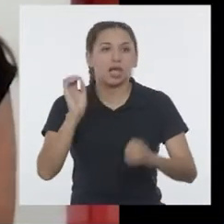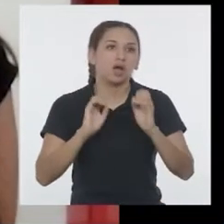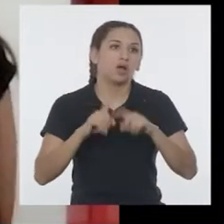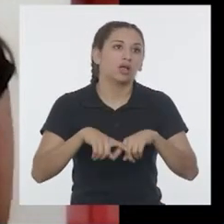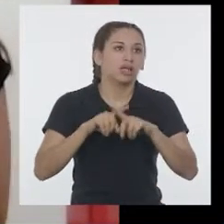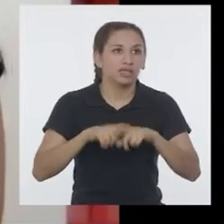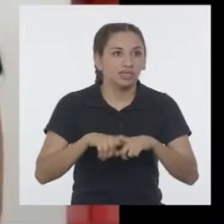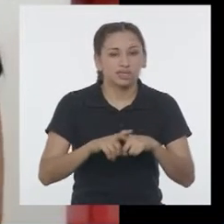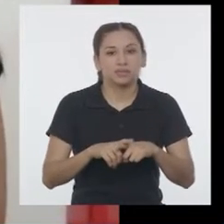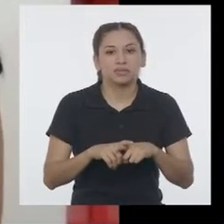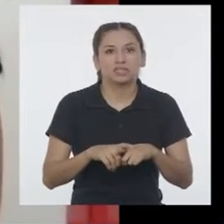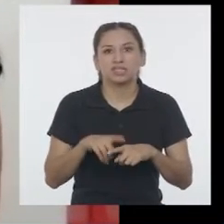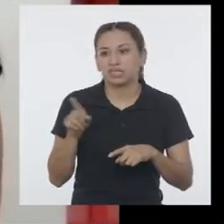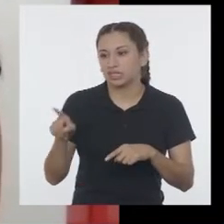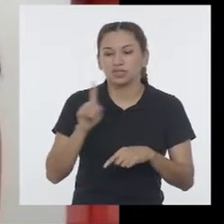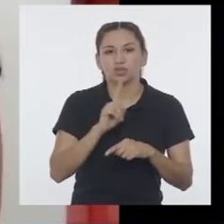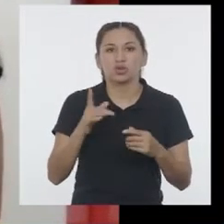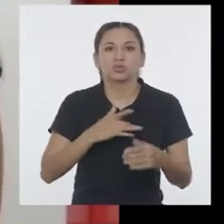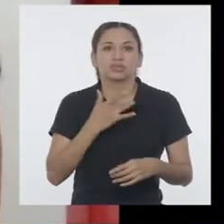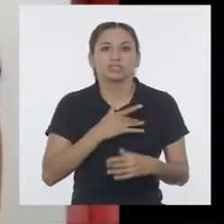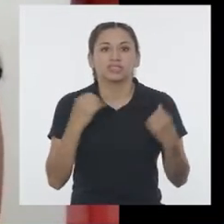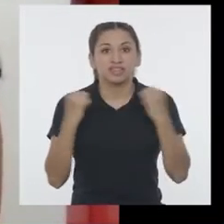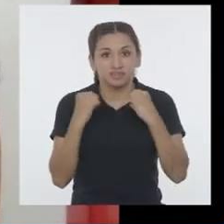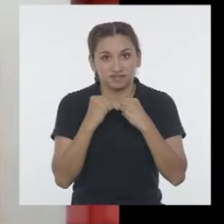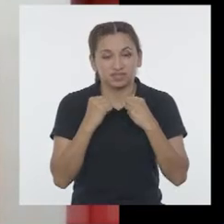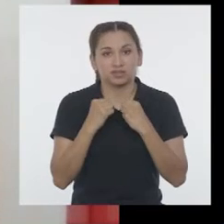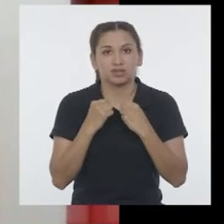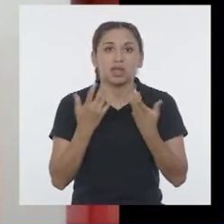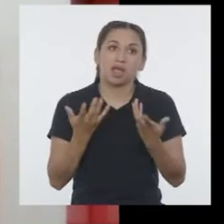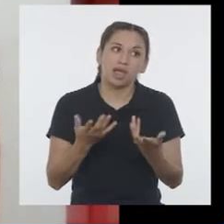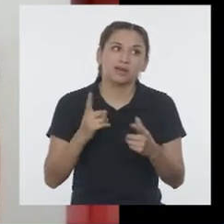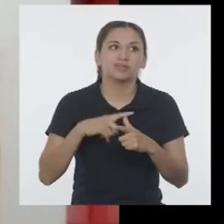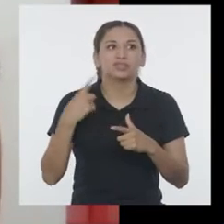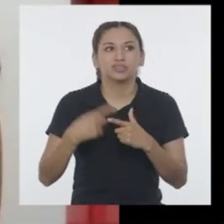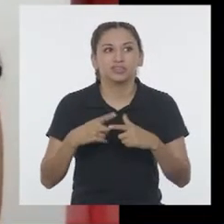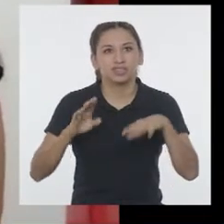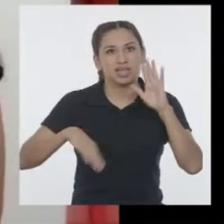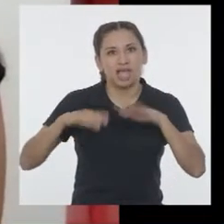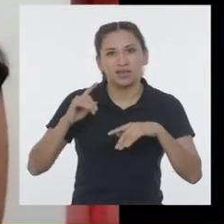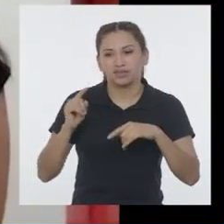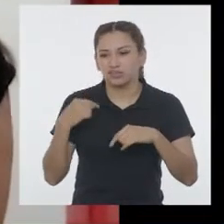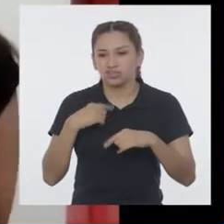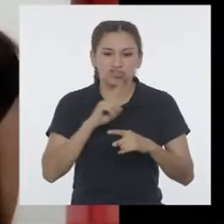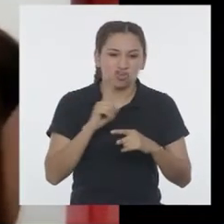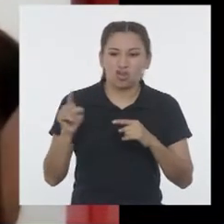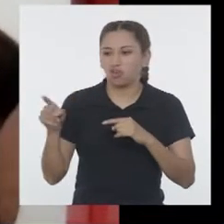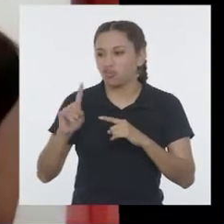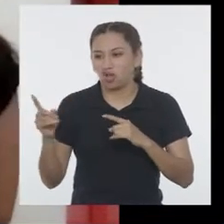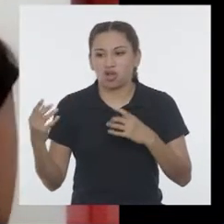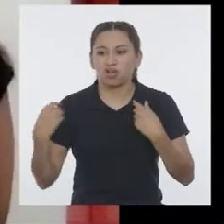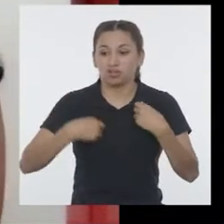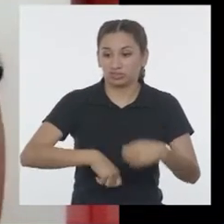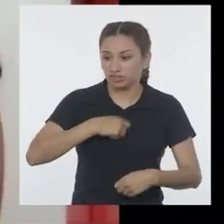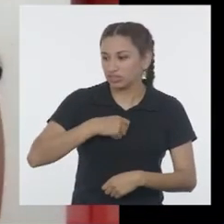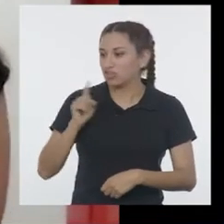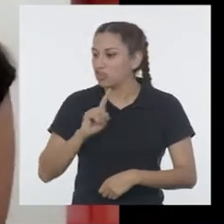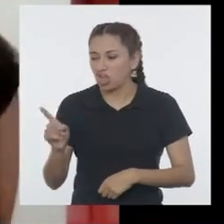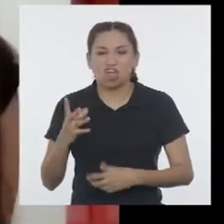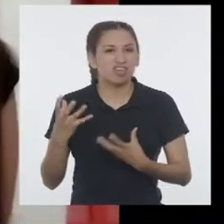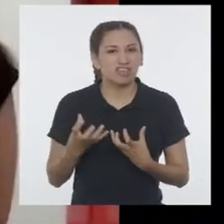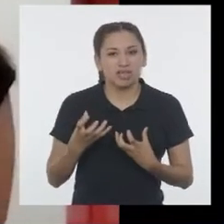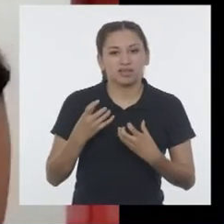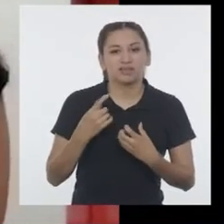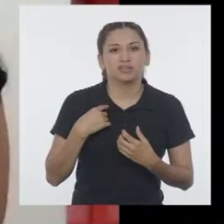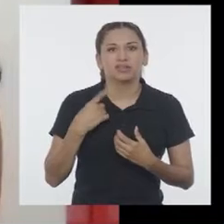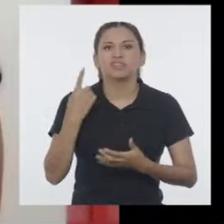o algo para que ella no pueda sentir frío, ¿no? Por esos motivos. Entonces, a veces Luna no quiere, por ejemplo, ponerse casaca o no desea